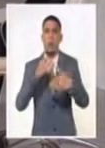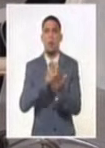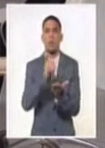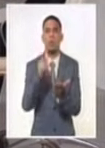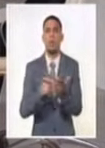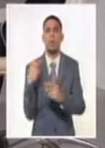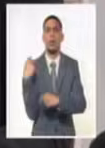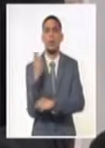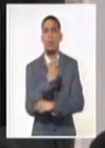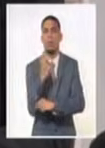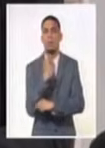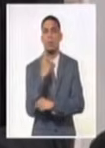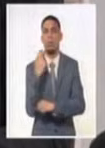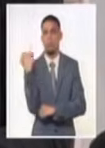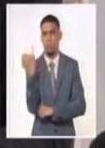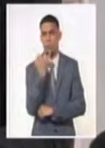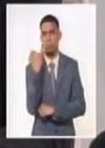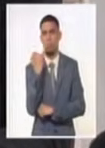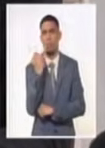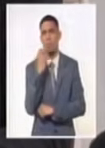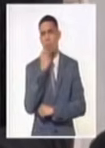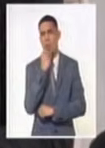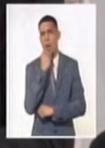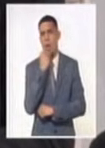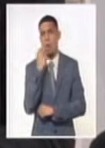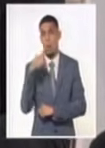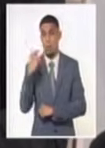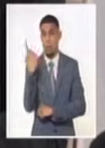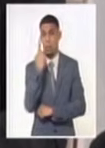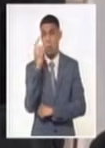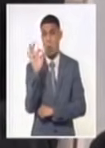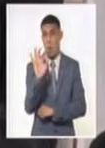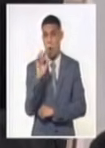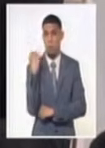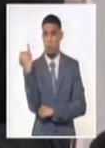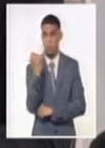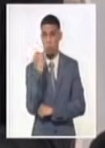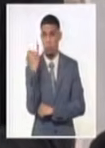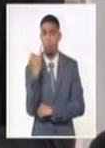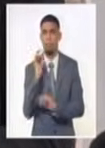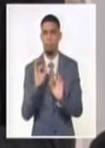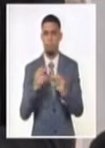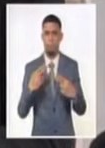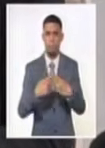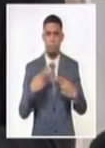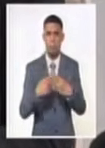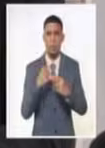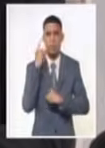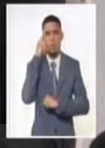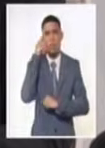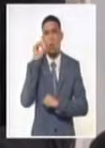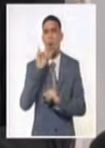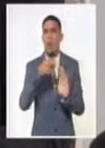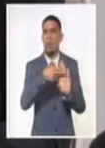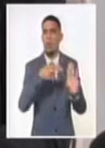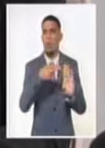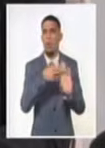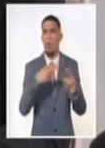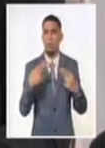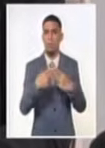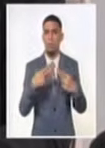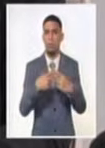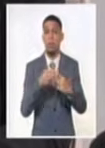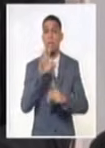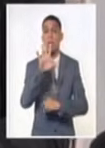internacionales, ya sean regionales o mundiales, en estas olimpiadas, ¿no?, de conocimiento que se realizan, 56